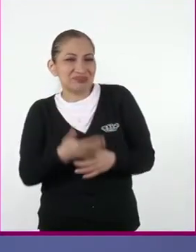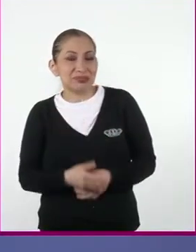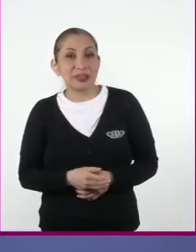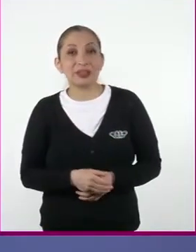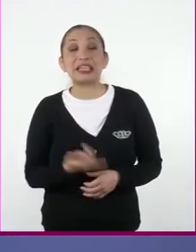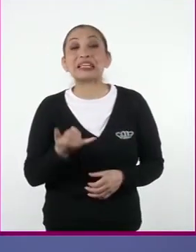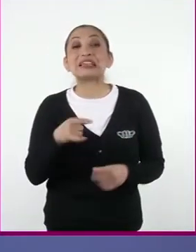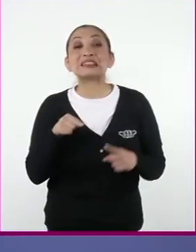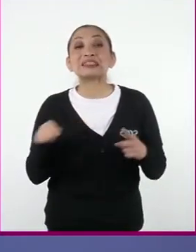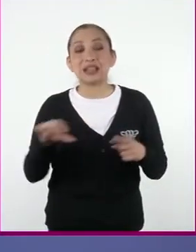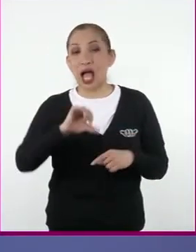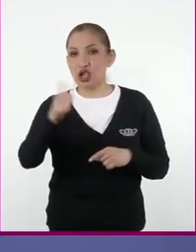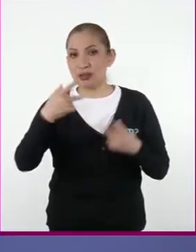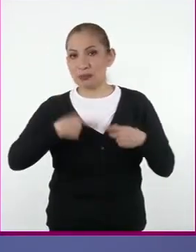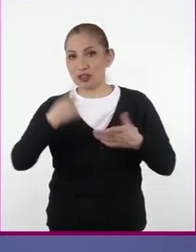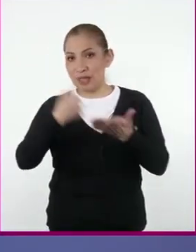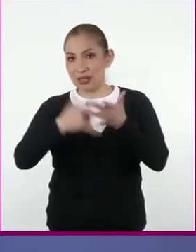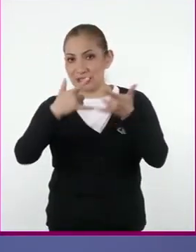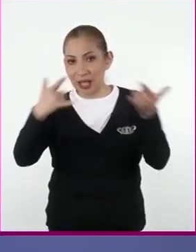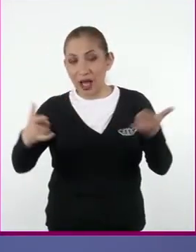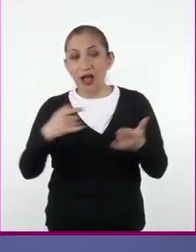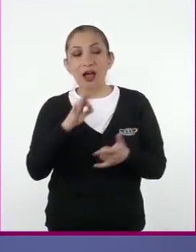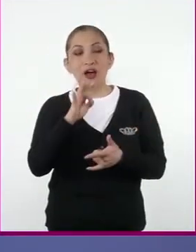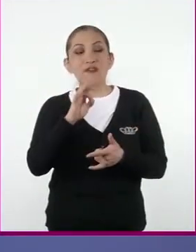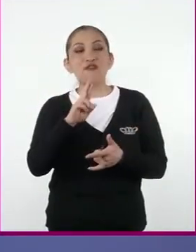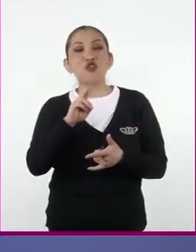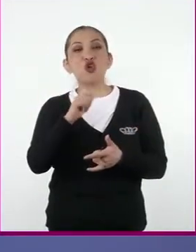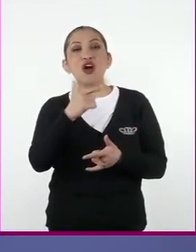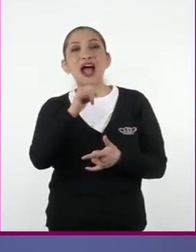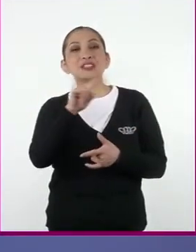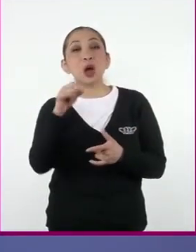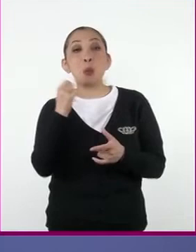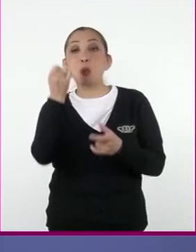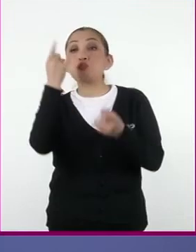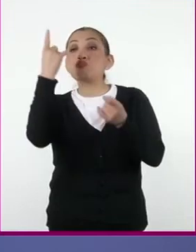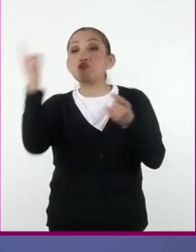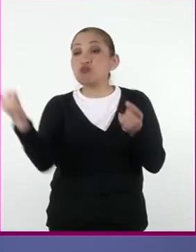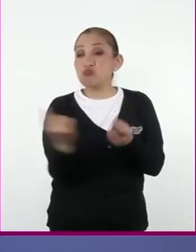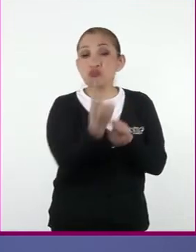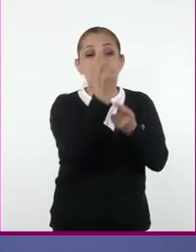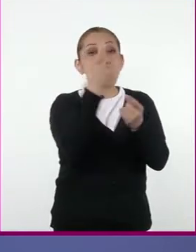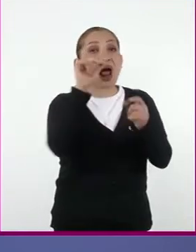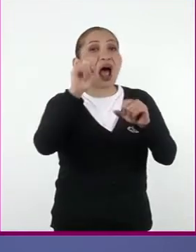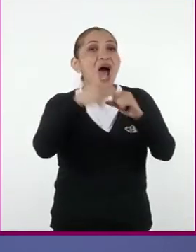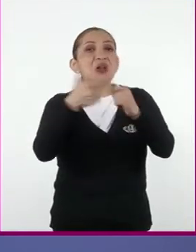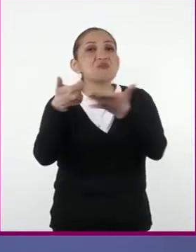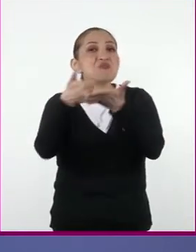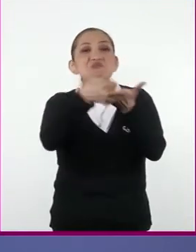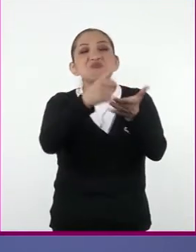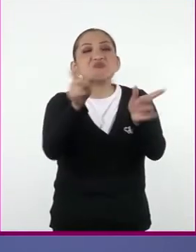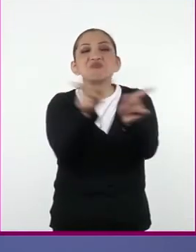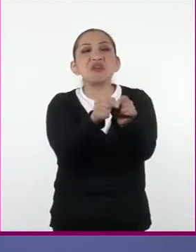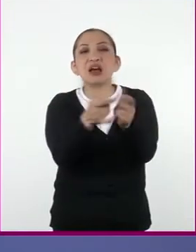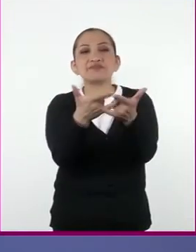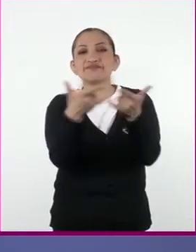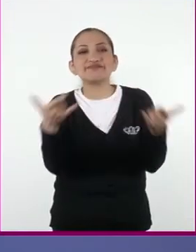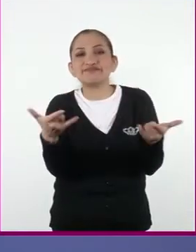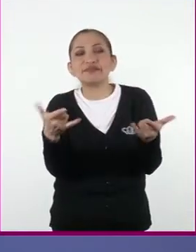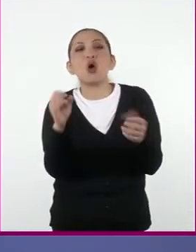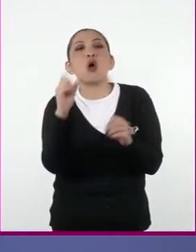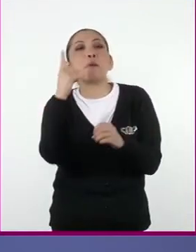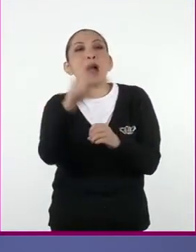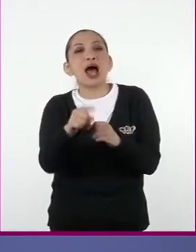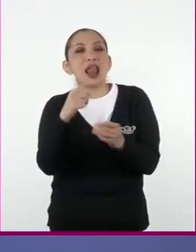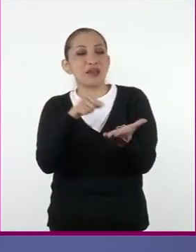Hay otro tipo de personajes, los fugaces, esos que aparecen únicamente para cumplir una cierta función en la historia o